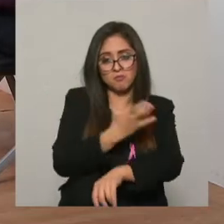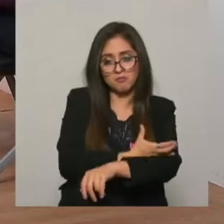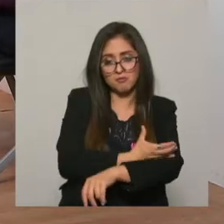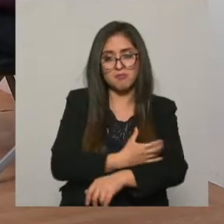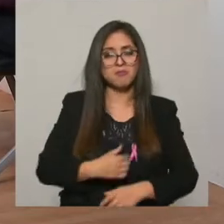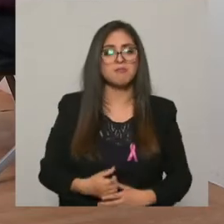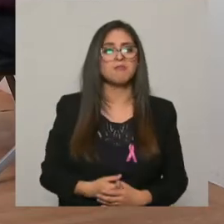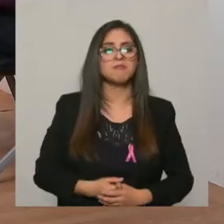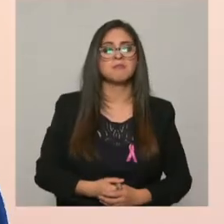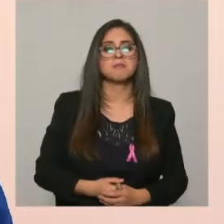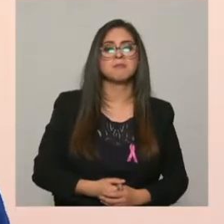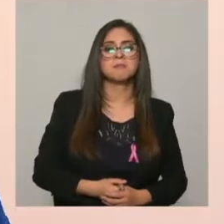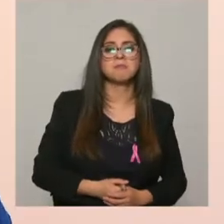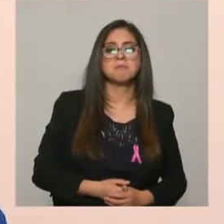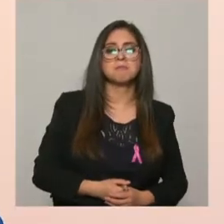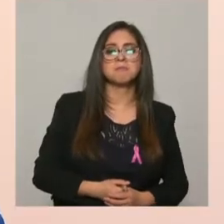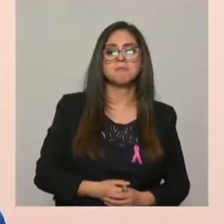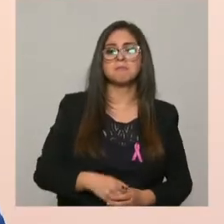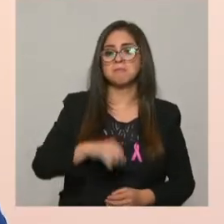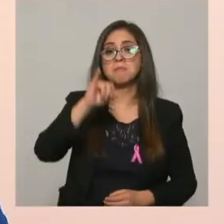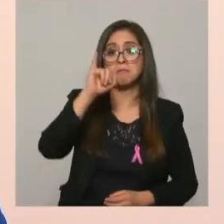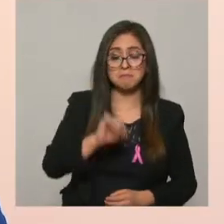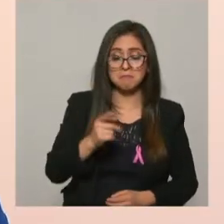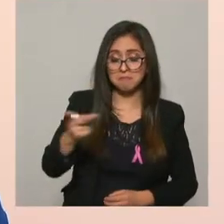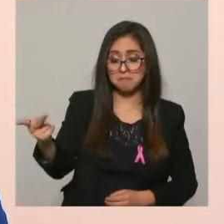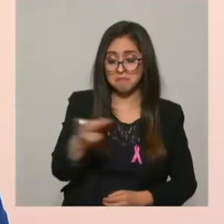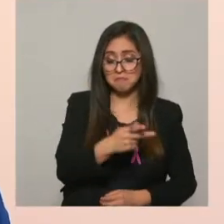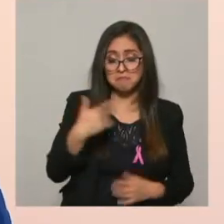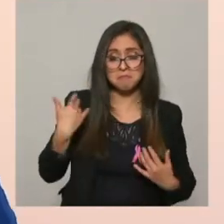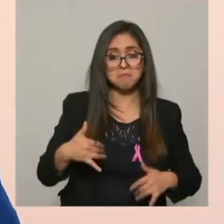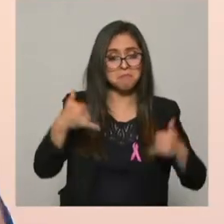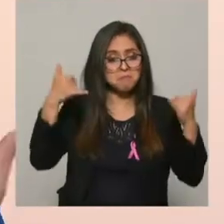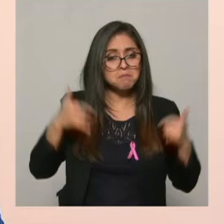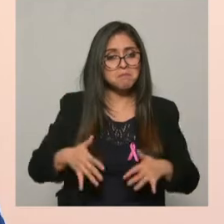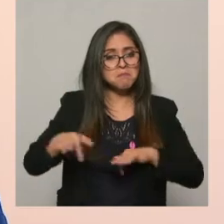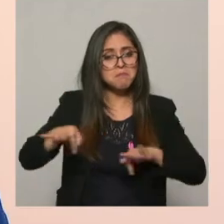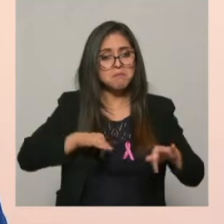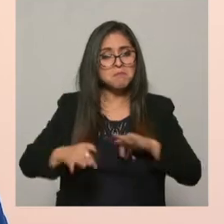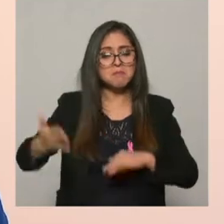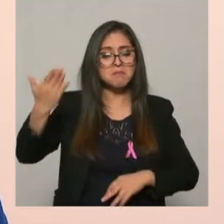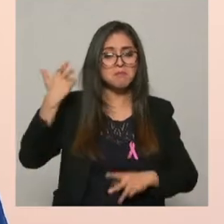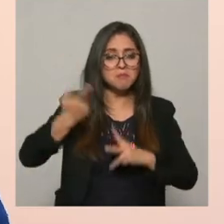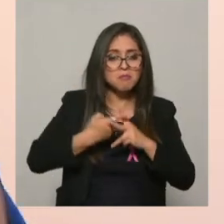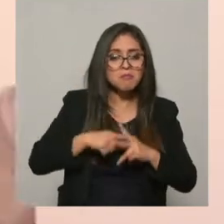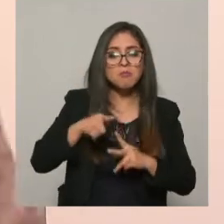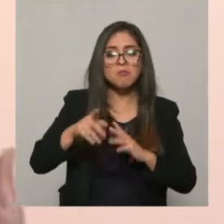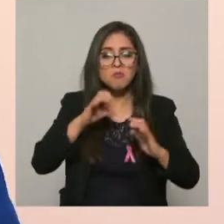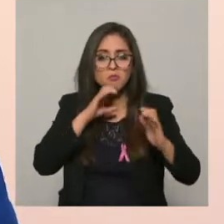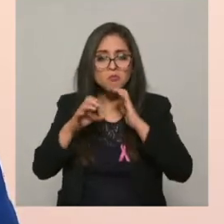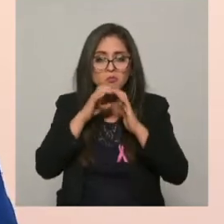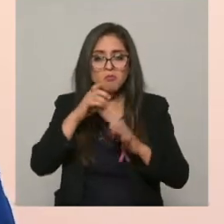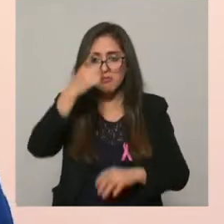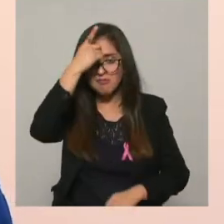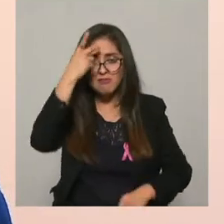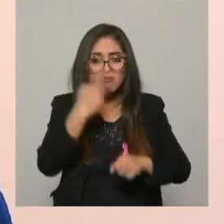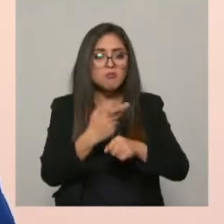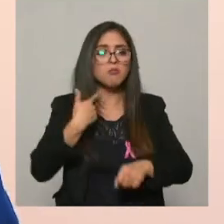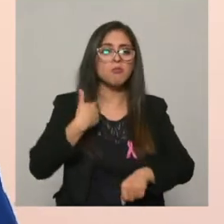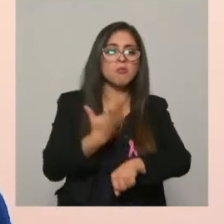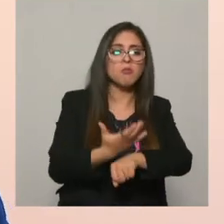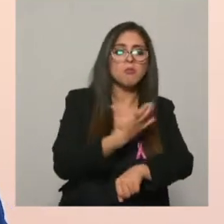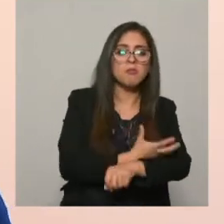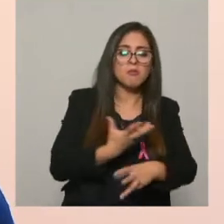Sí, claro, pues ha sido un arduo trabajo desde el principio, en comunicación con el director, con mis compañeros